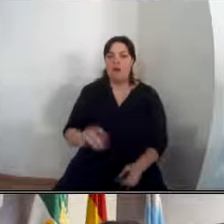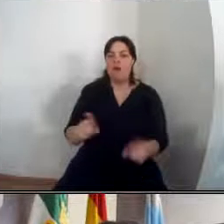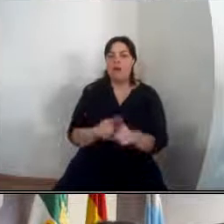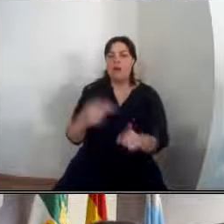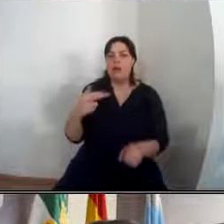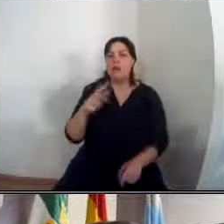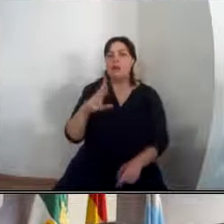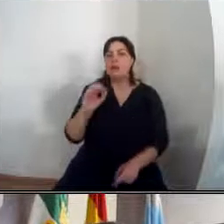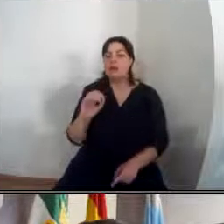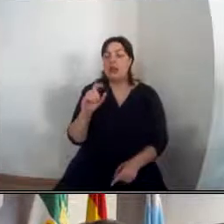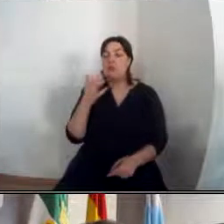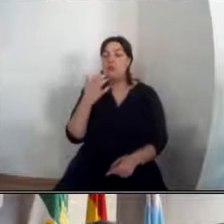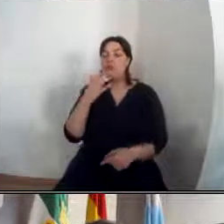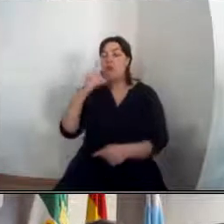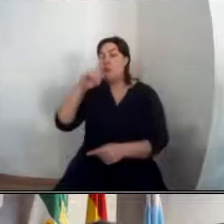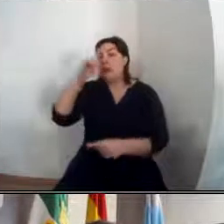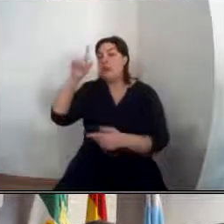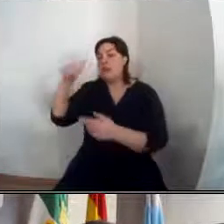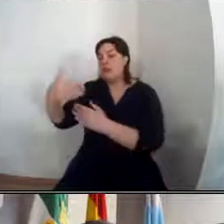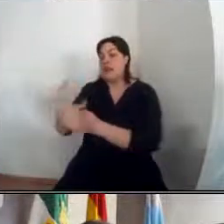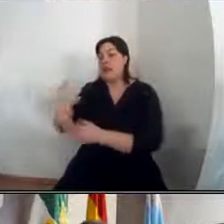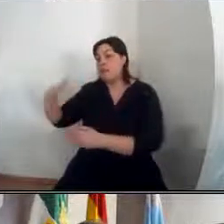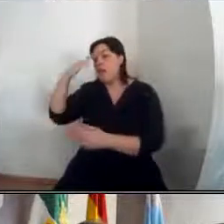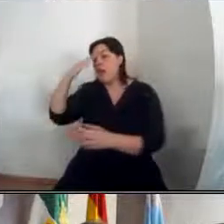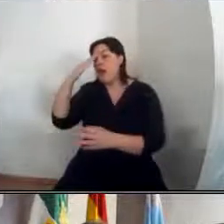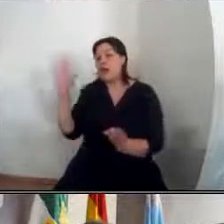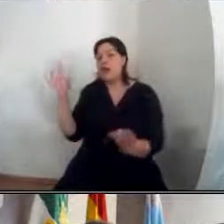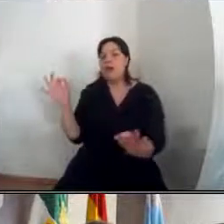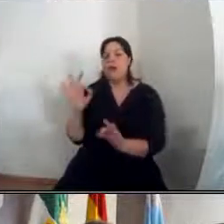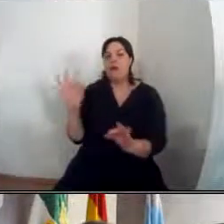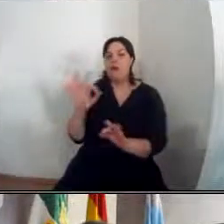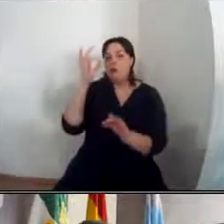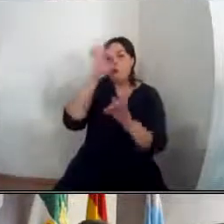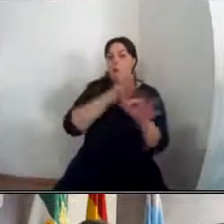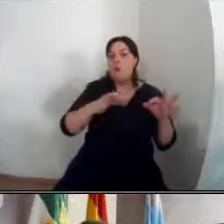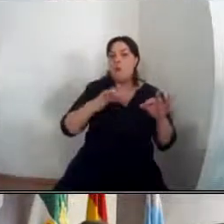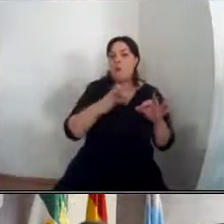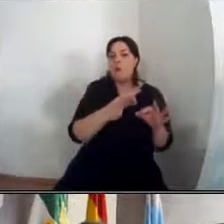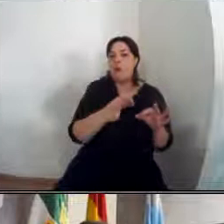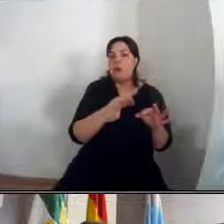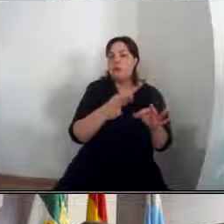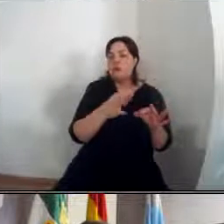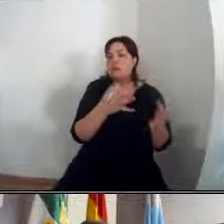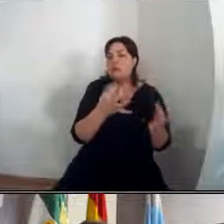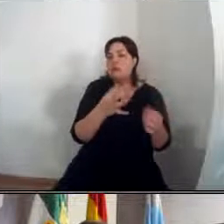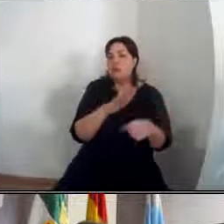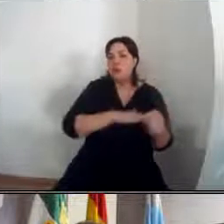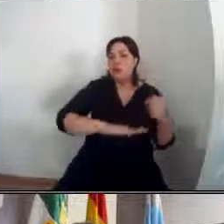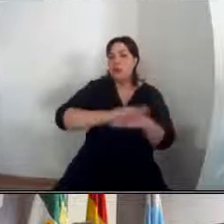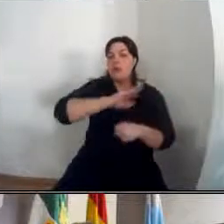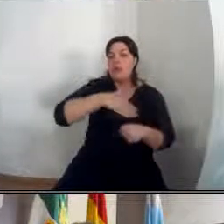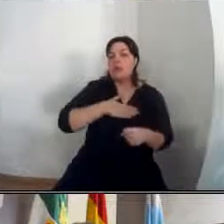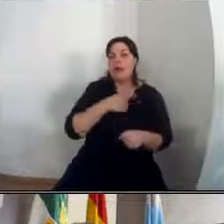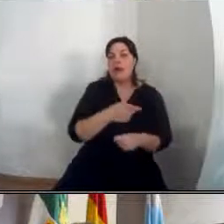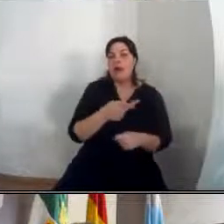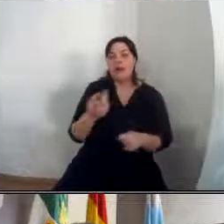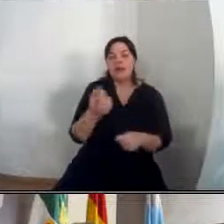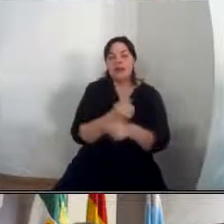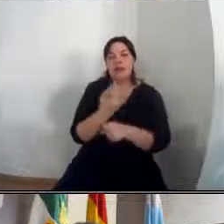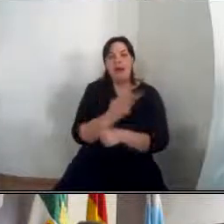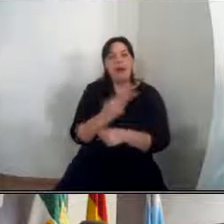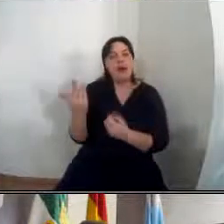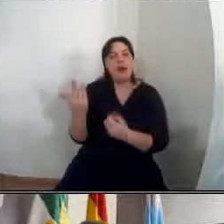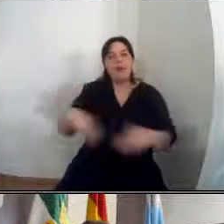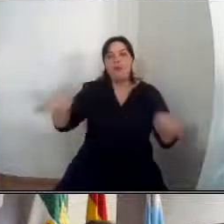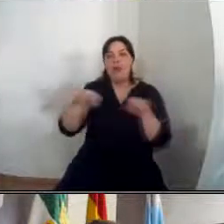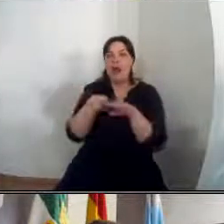la Castellana o desde cualquier pueblo de nuestras provincias. Yo creo que la